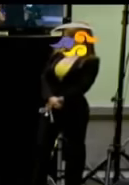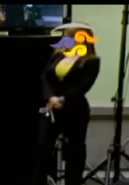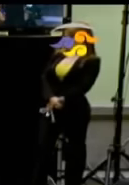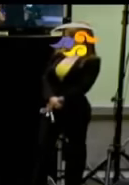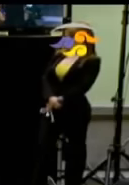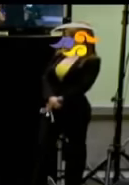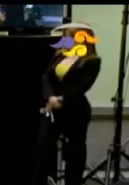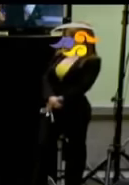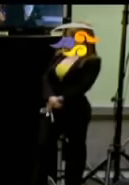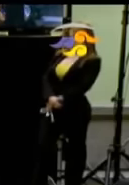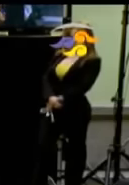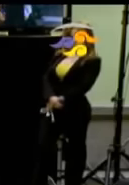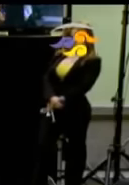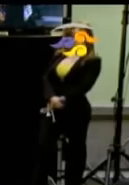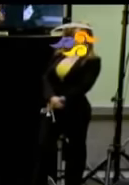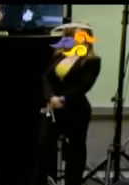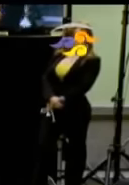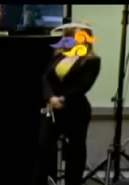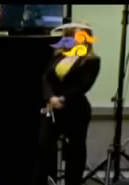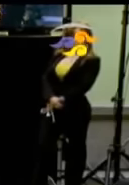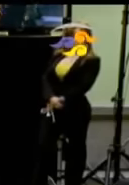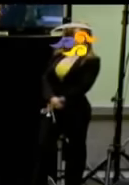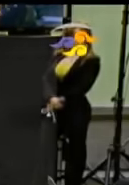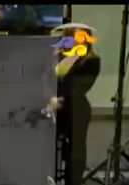país. Muchas gracias.